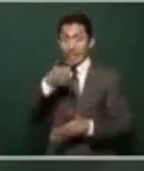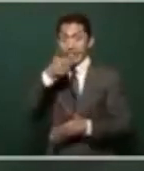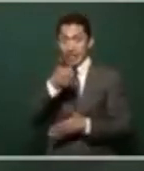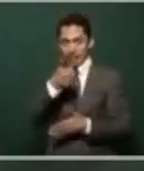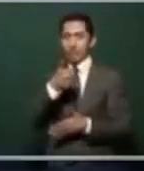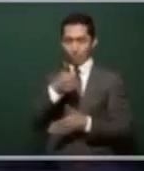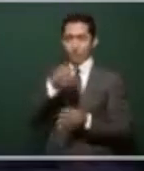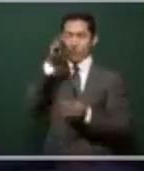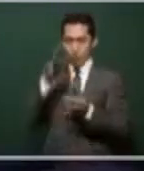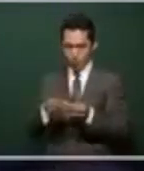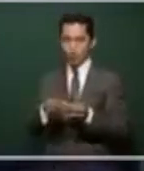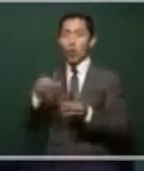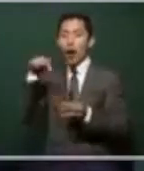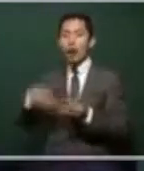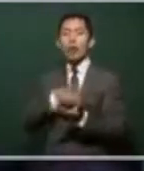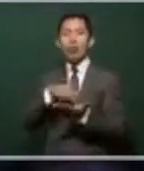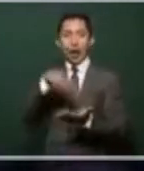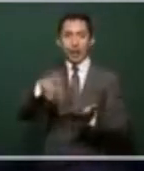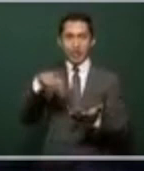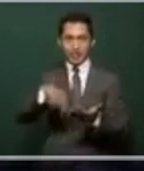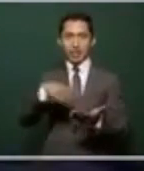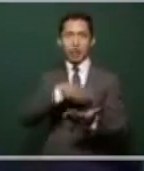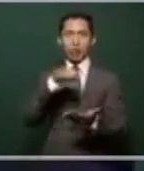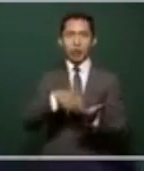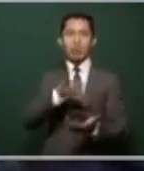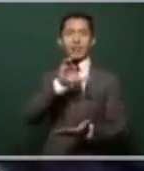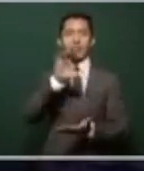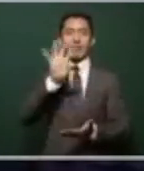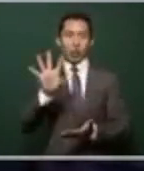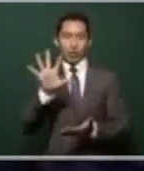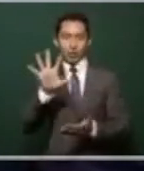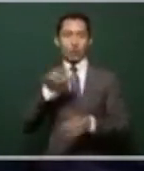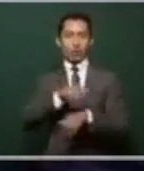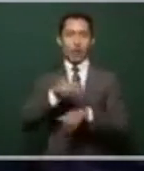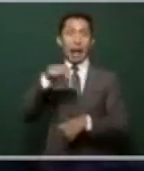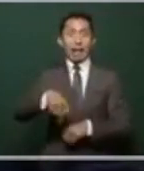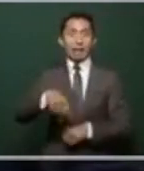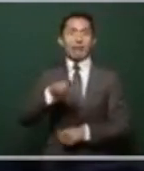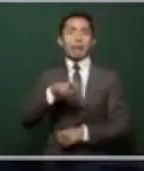sido en este centro, que estamos por primera vez